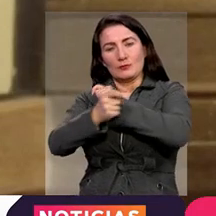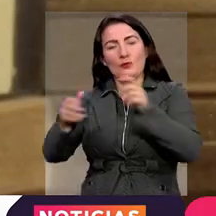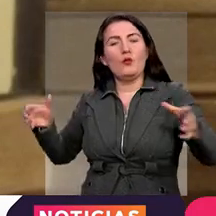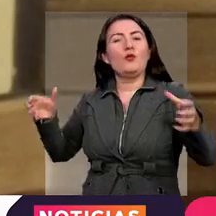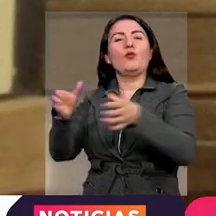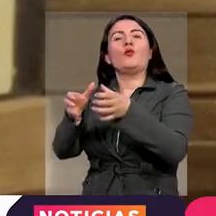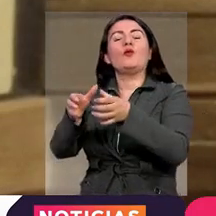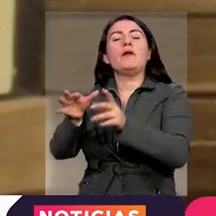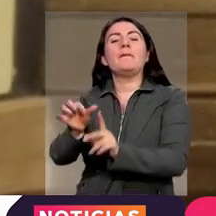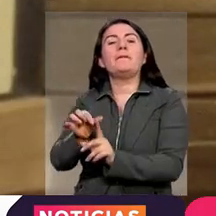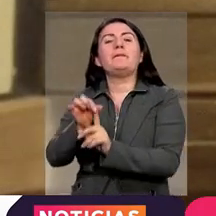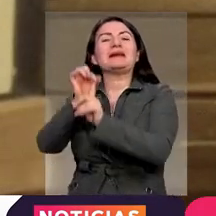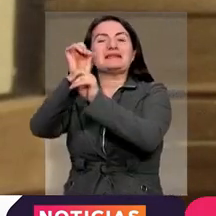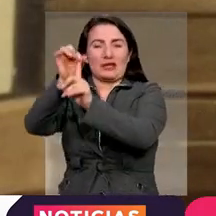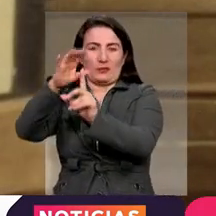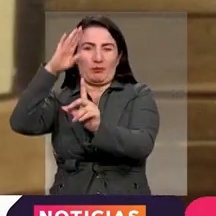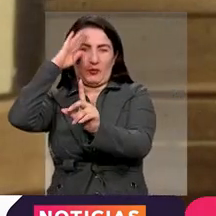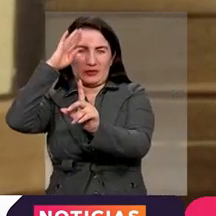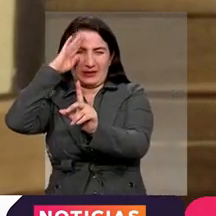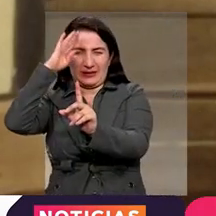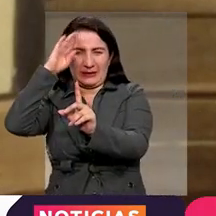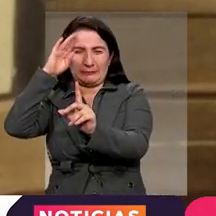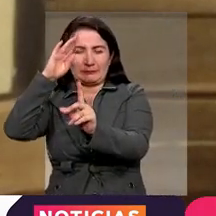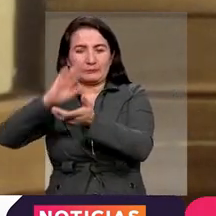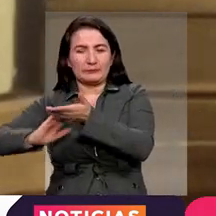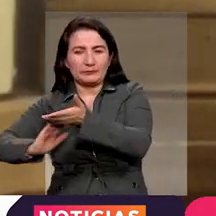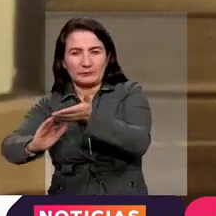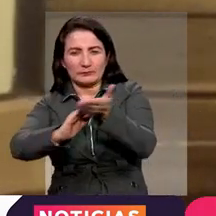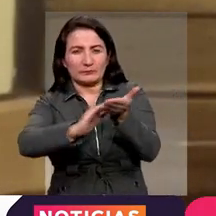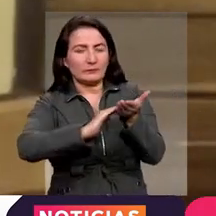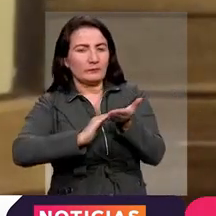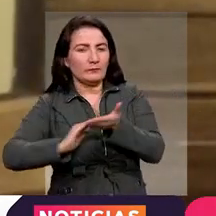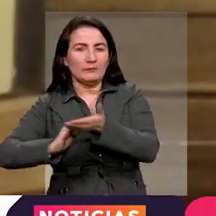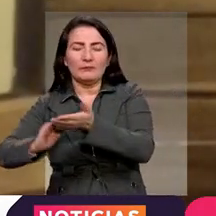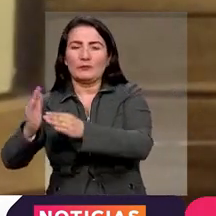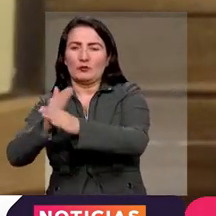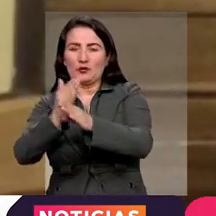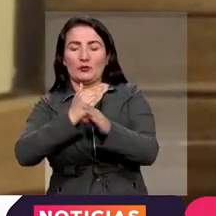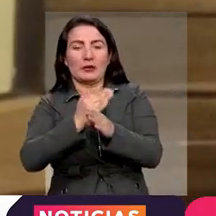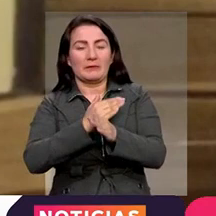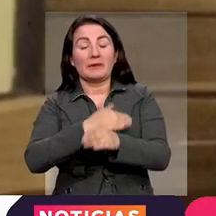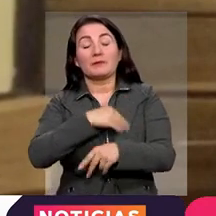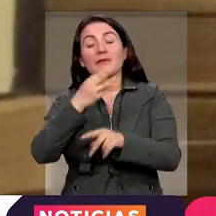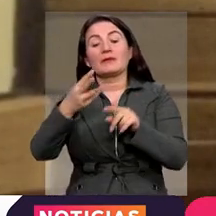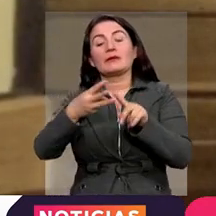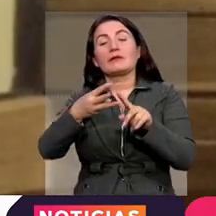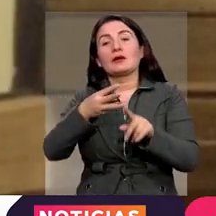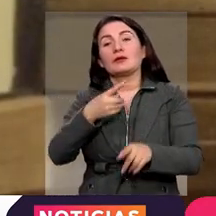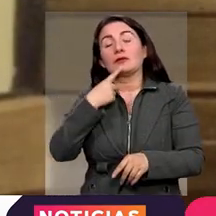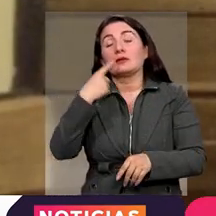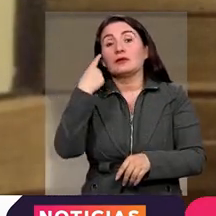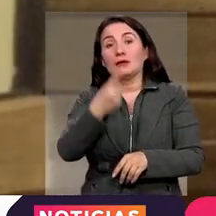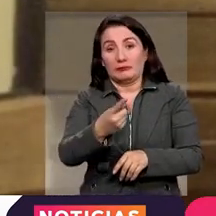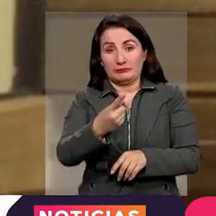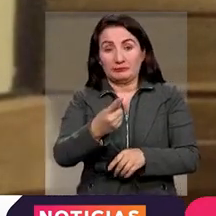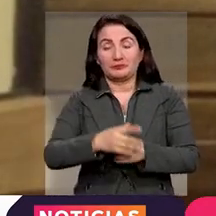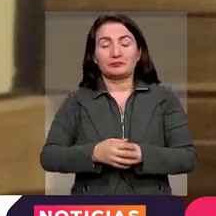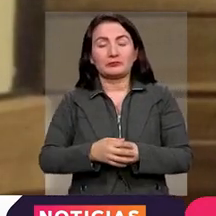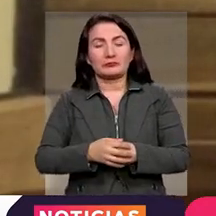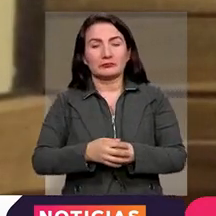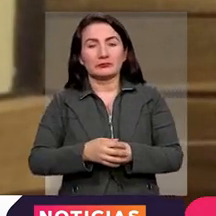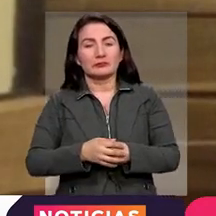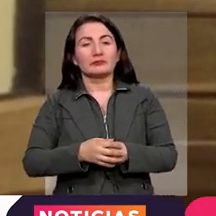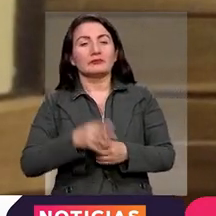componente especializado para la resolución de conflictos de manera pacífica. Y tercero, él ha dicho de manera reiterada que va